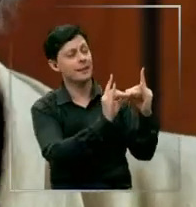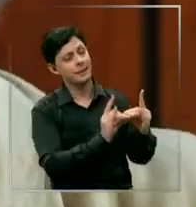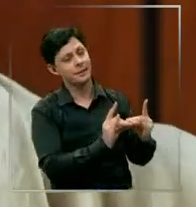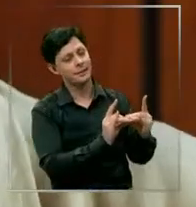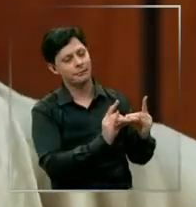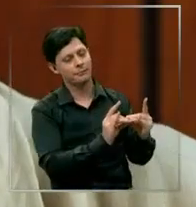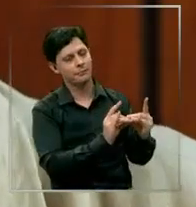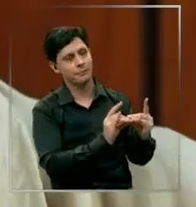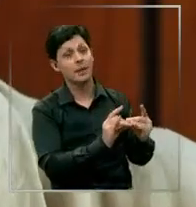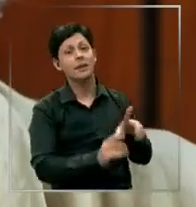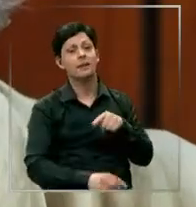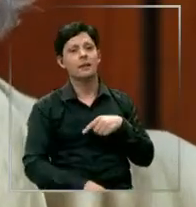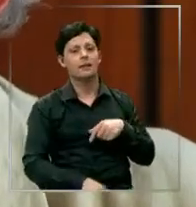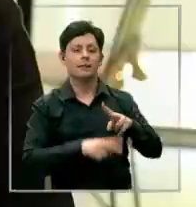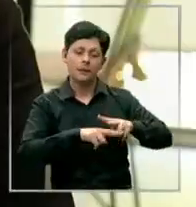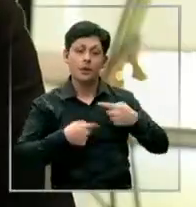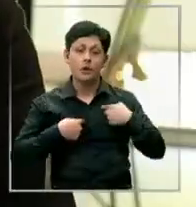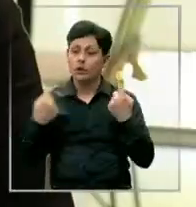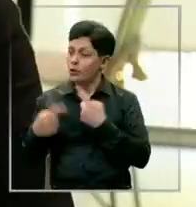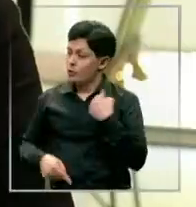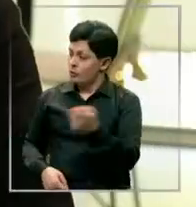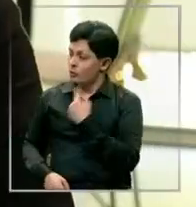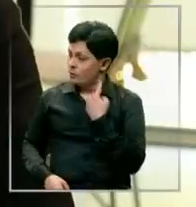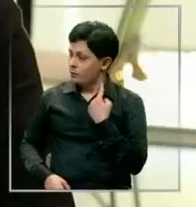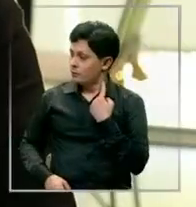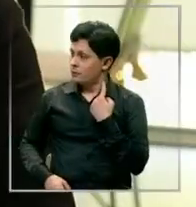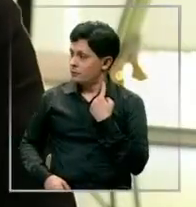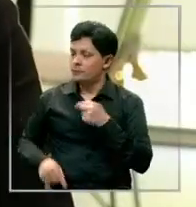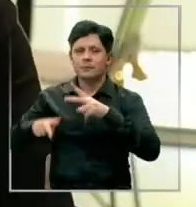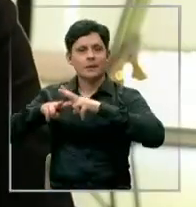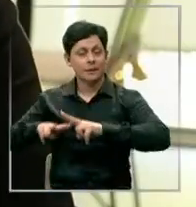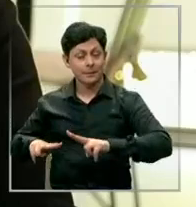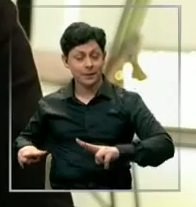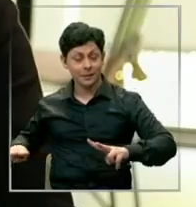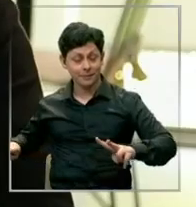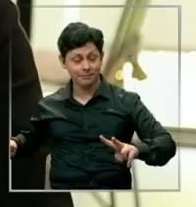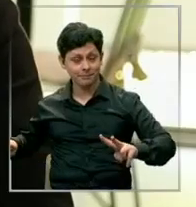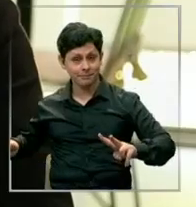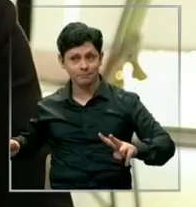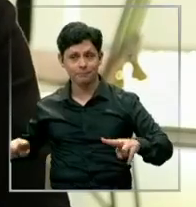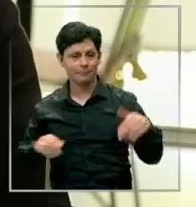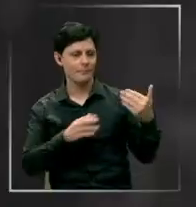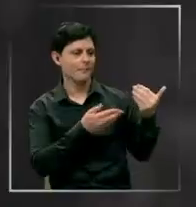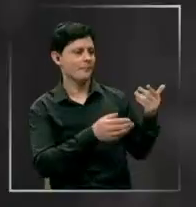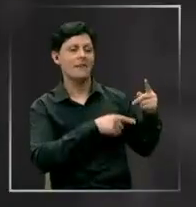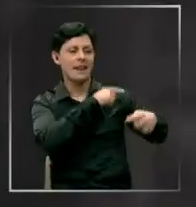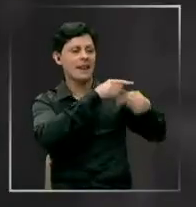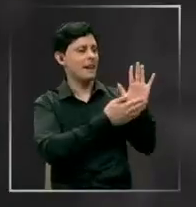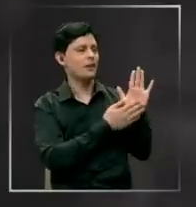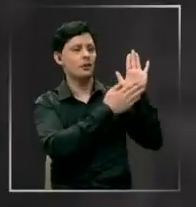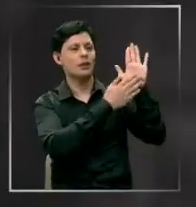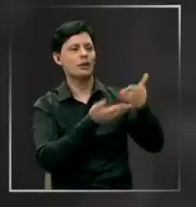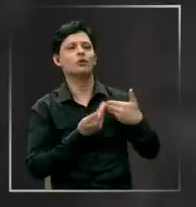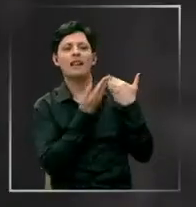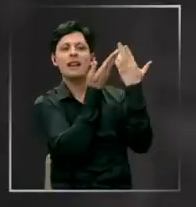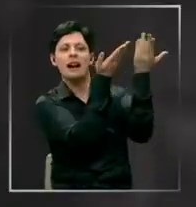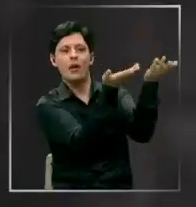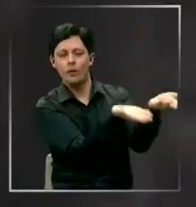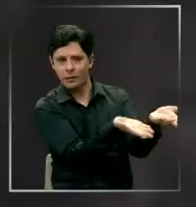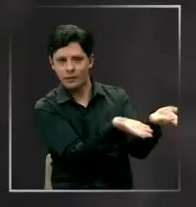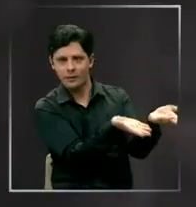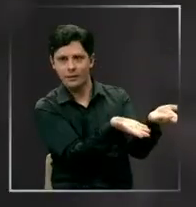descansemos nosotros también en esta investigación. ¿Esto es un legado más de Neruda? Absolutamente, yo creo, claro que nos ha